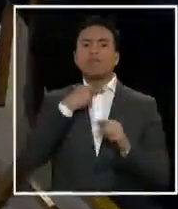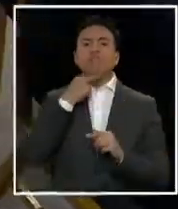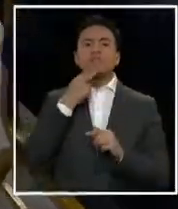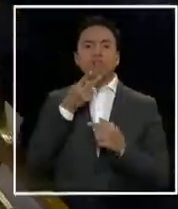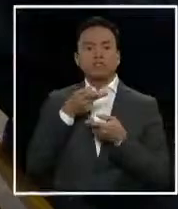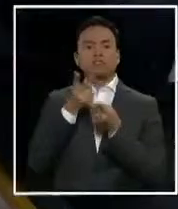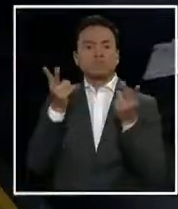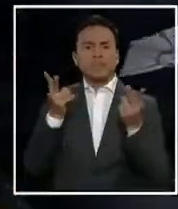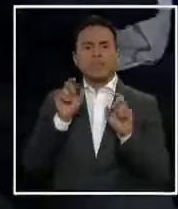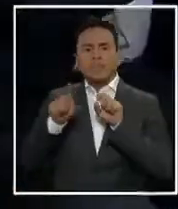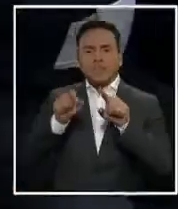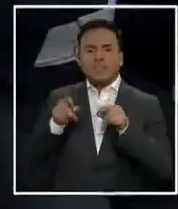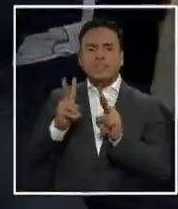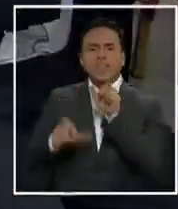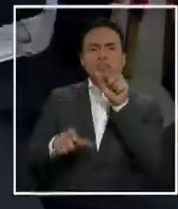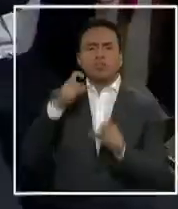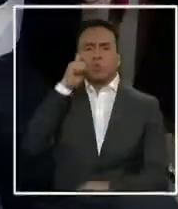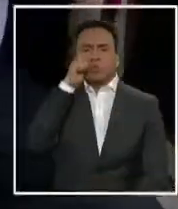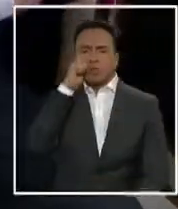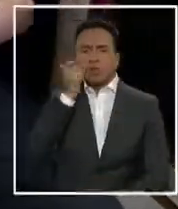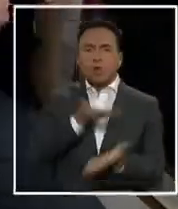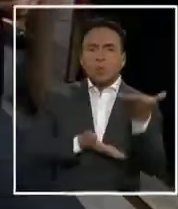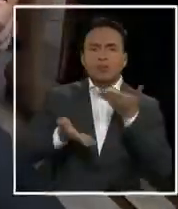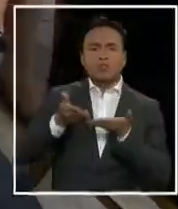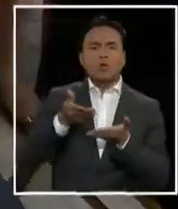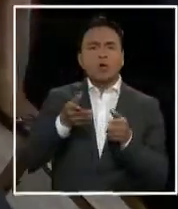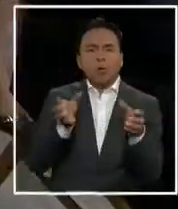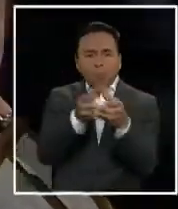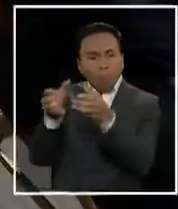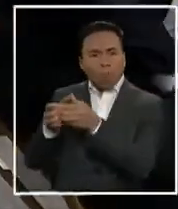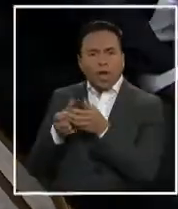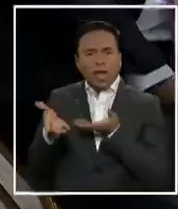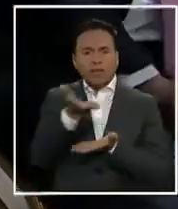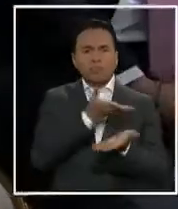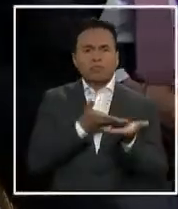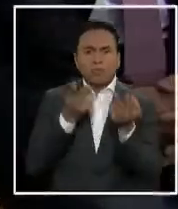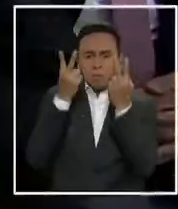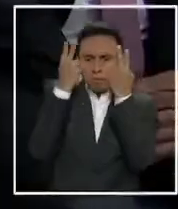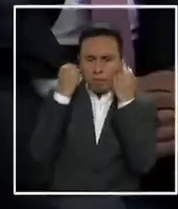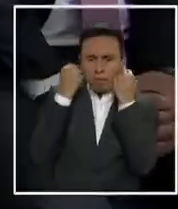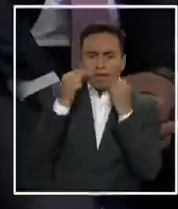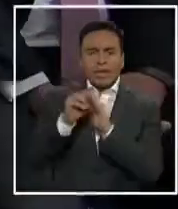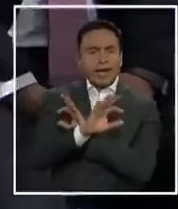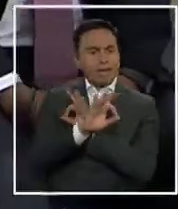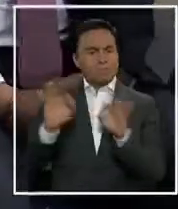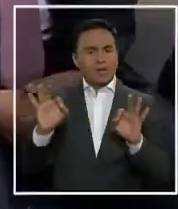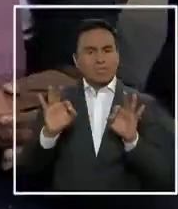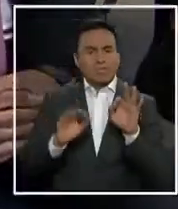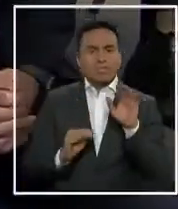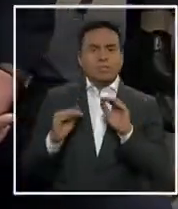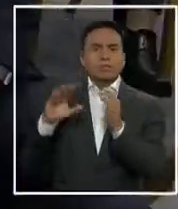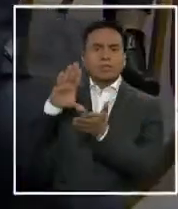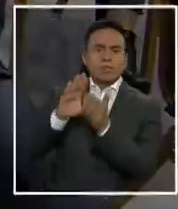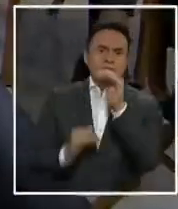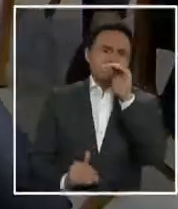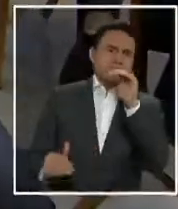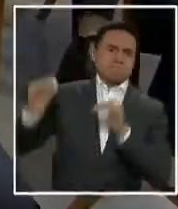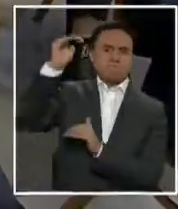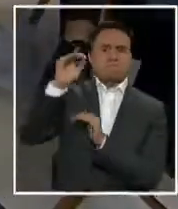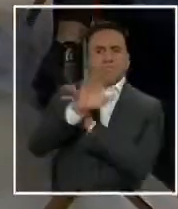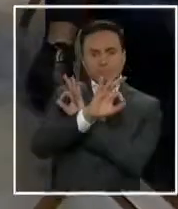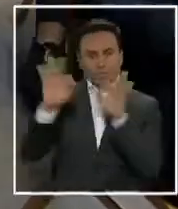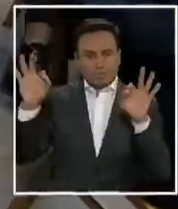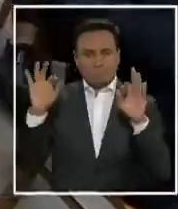voz en defensa de los derechos humanos y la cooperación entre los pueblos sin subordinarnos jamás ante ninguna potencia extranjera.